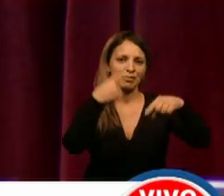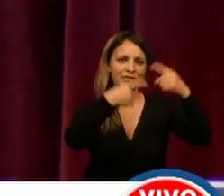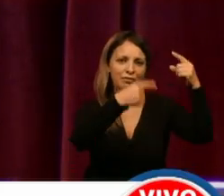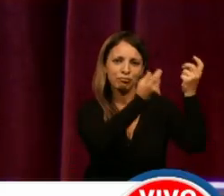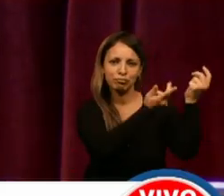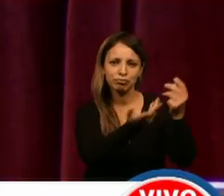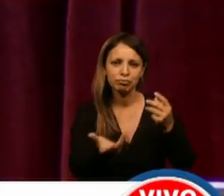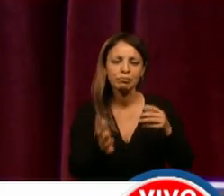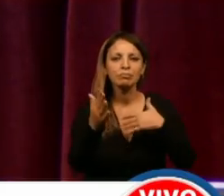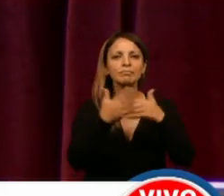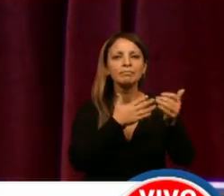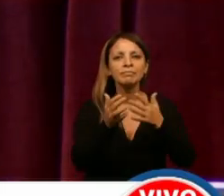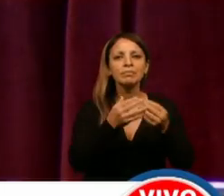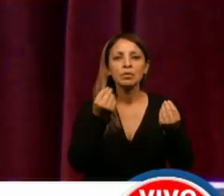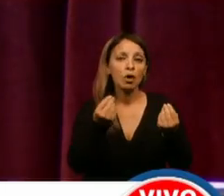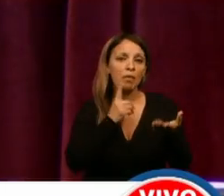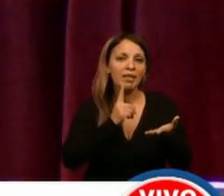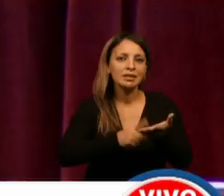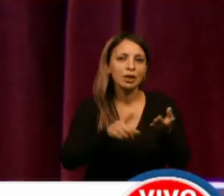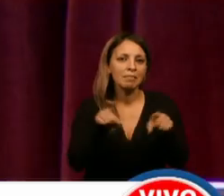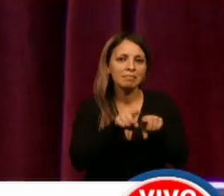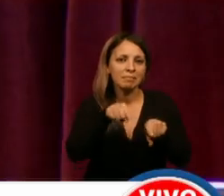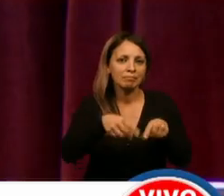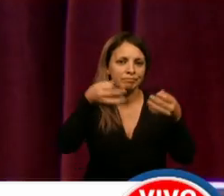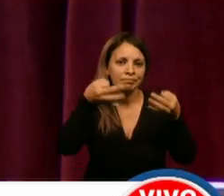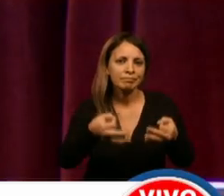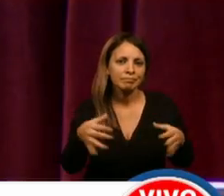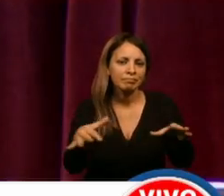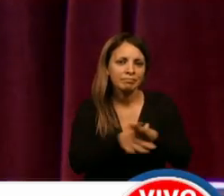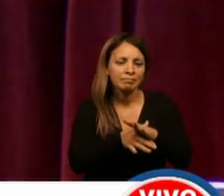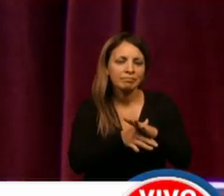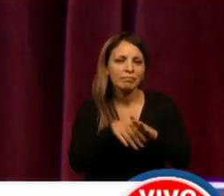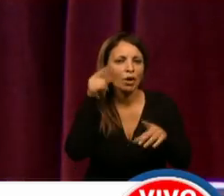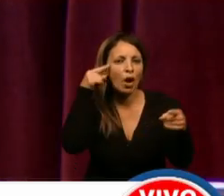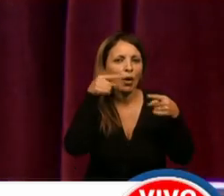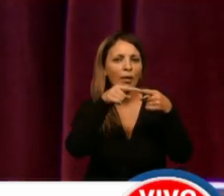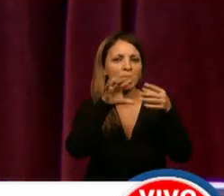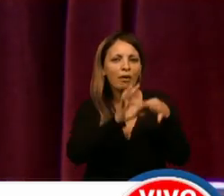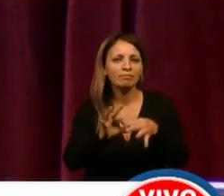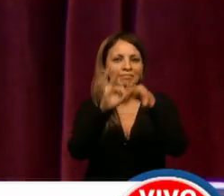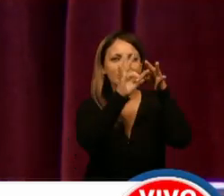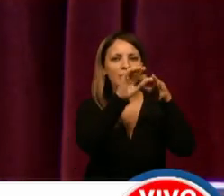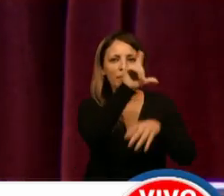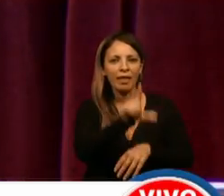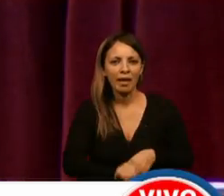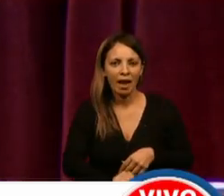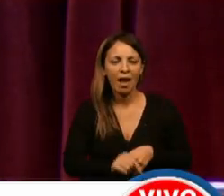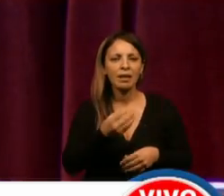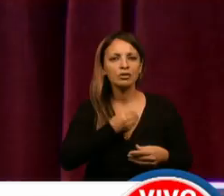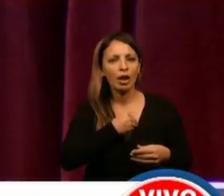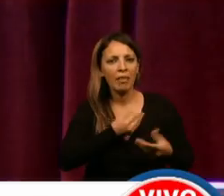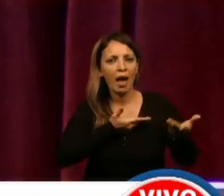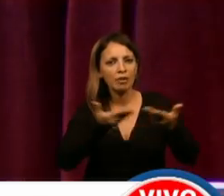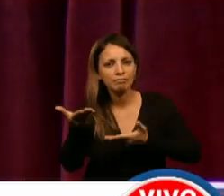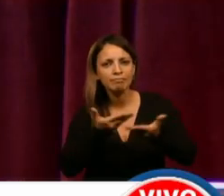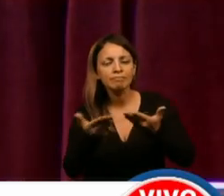construyendo con acciones concretas como están o que tiene un criterio federal que tiene un criterio solidario y que creo que a partir